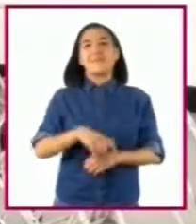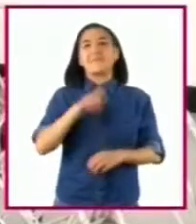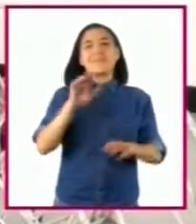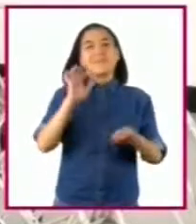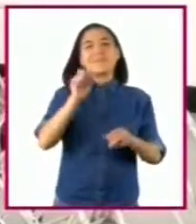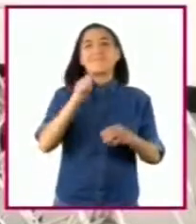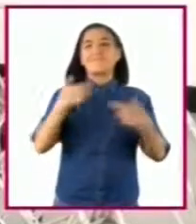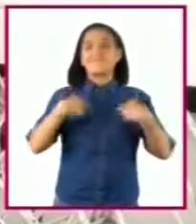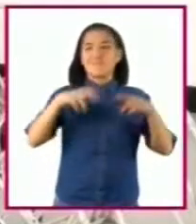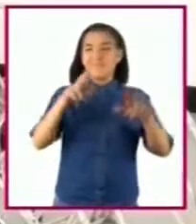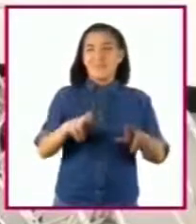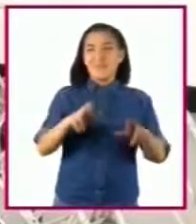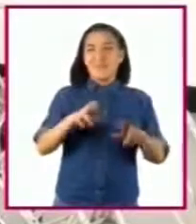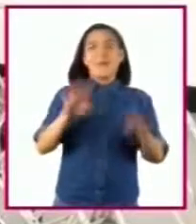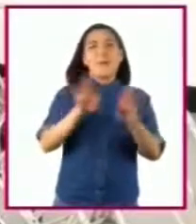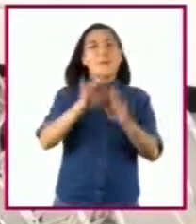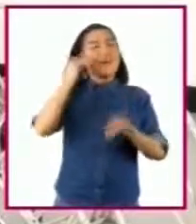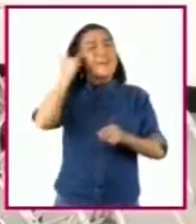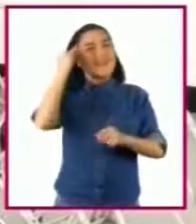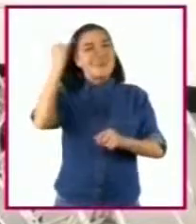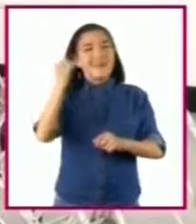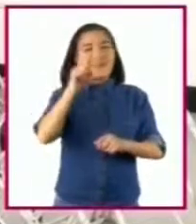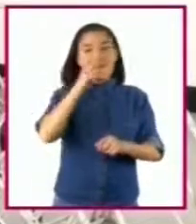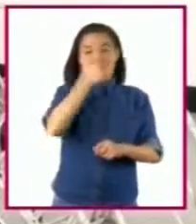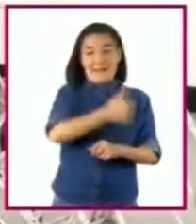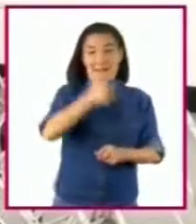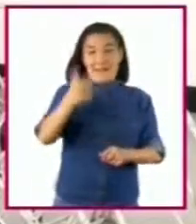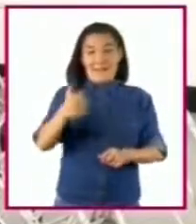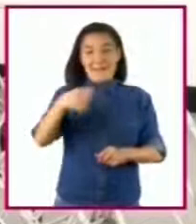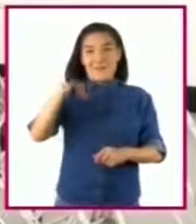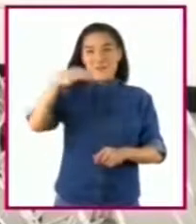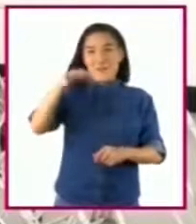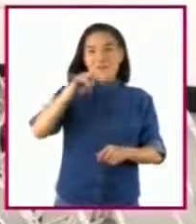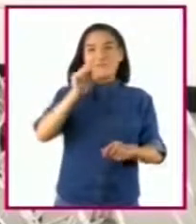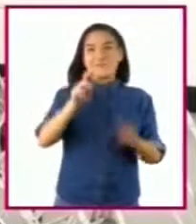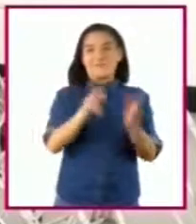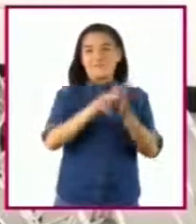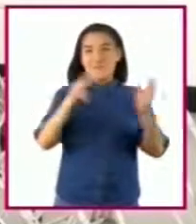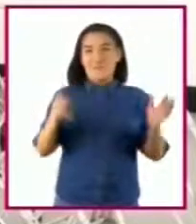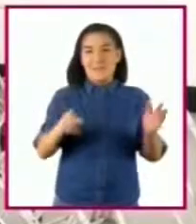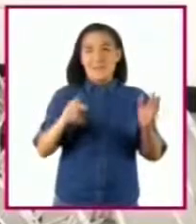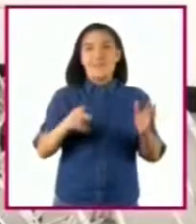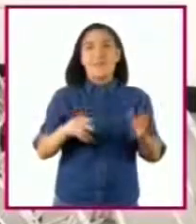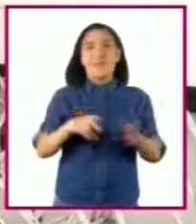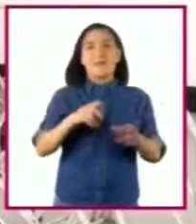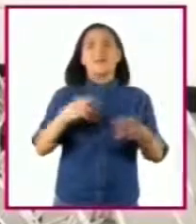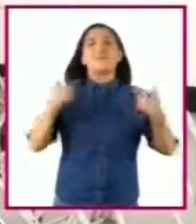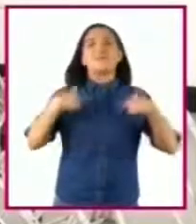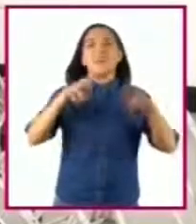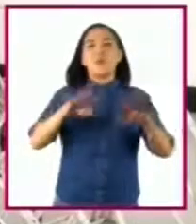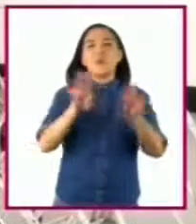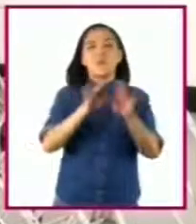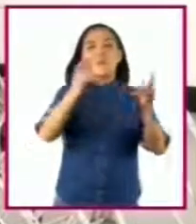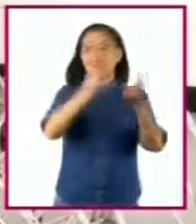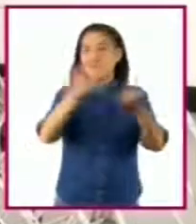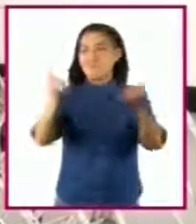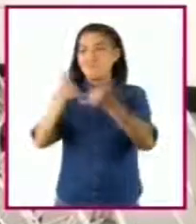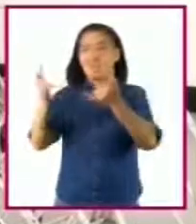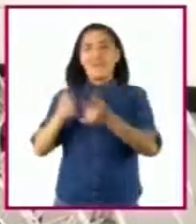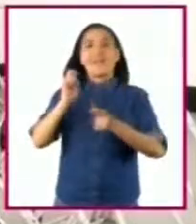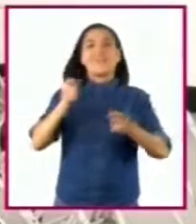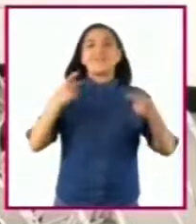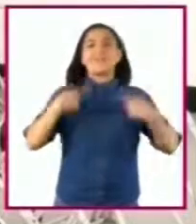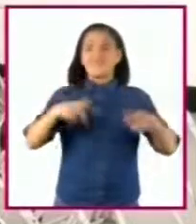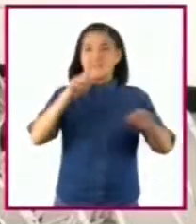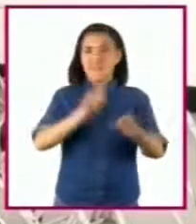determinada. Es decir, imaginando que cada hoja del periódico representa nuestras historias personales,